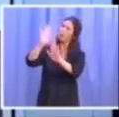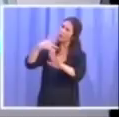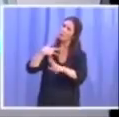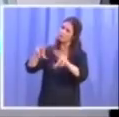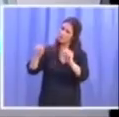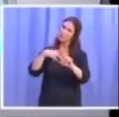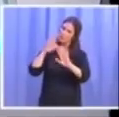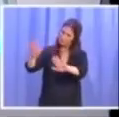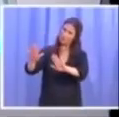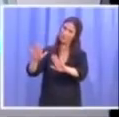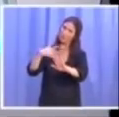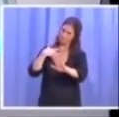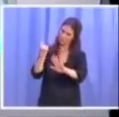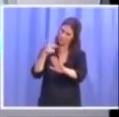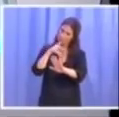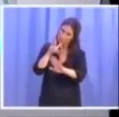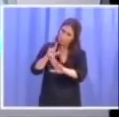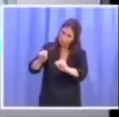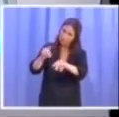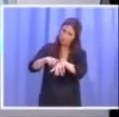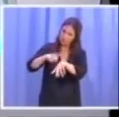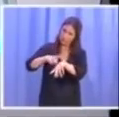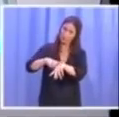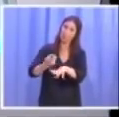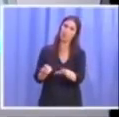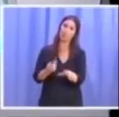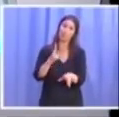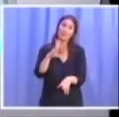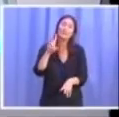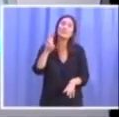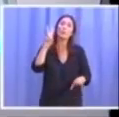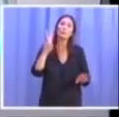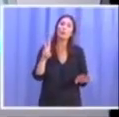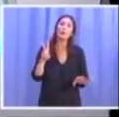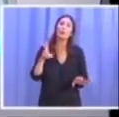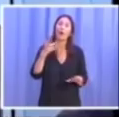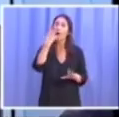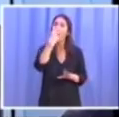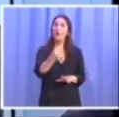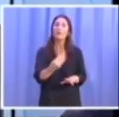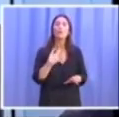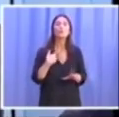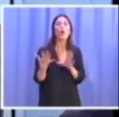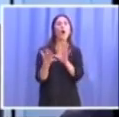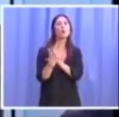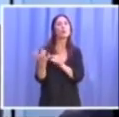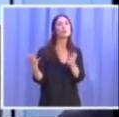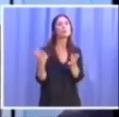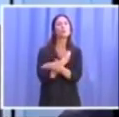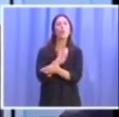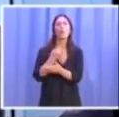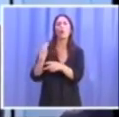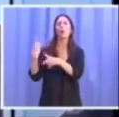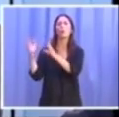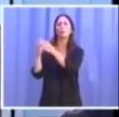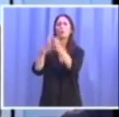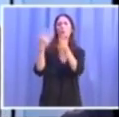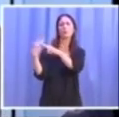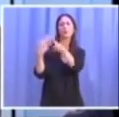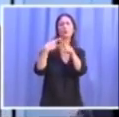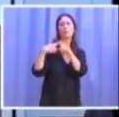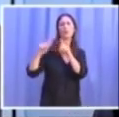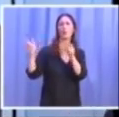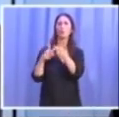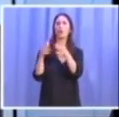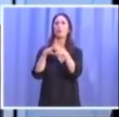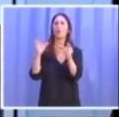estar en junio. Déjame que termine. Falta tiempo. Tiene sus 25 segundos. He hablado del AVE, me he puesto de acuerdo con todos los colores políticos, con la Junta de Andalucía, para